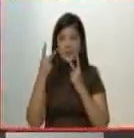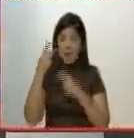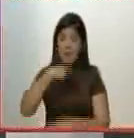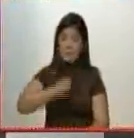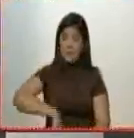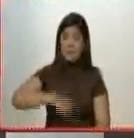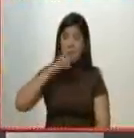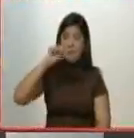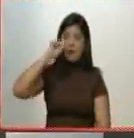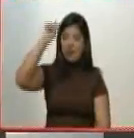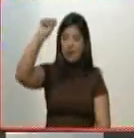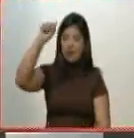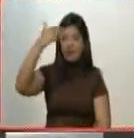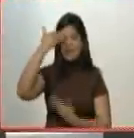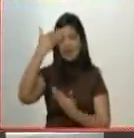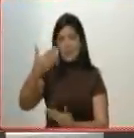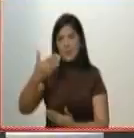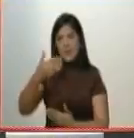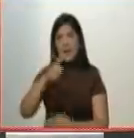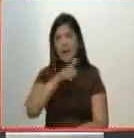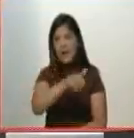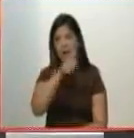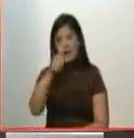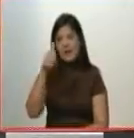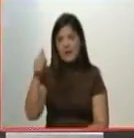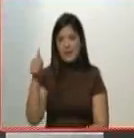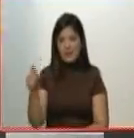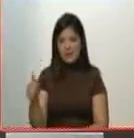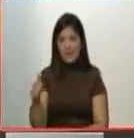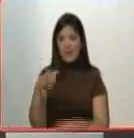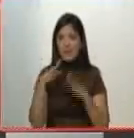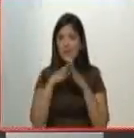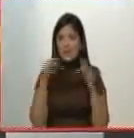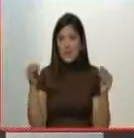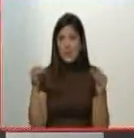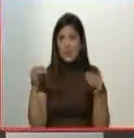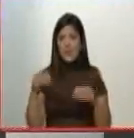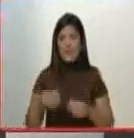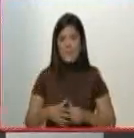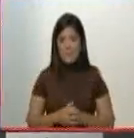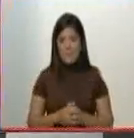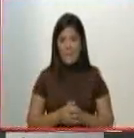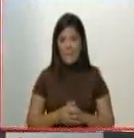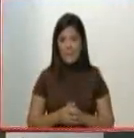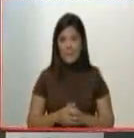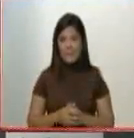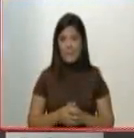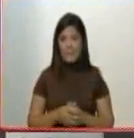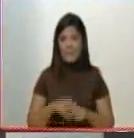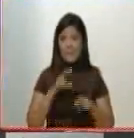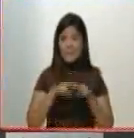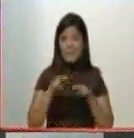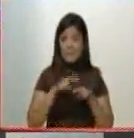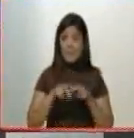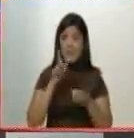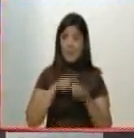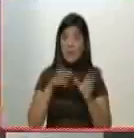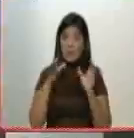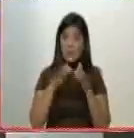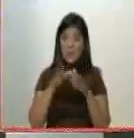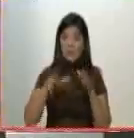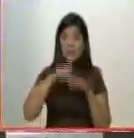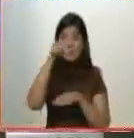República, Nicolás Maduro, saludar a cada uno de los pequeños que forman parte de la Selección Nacional de